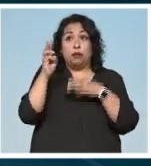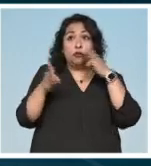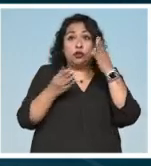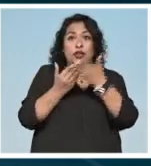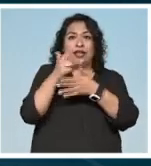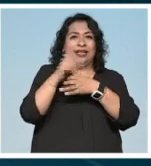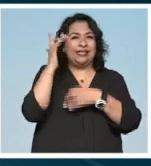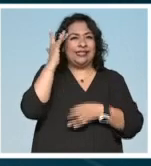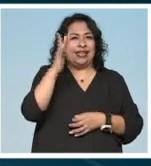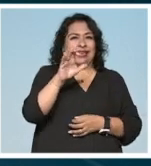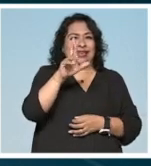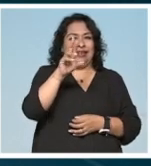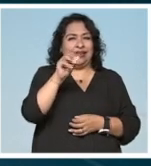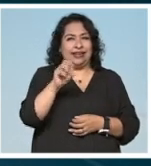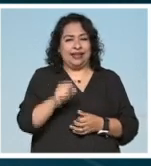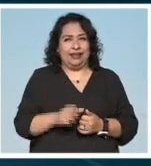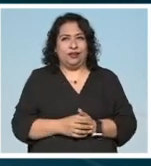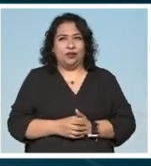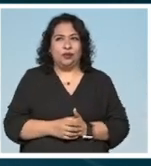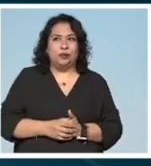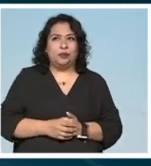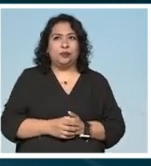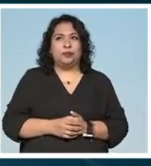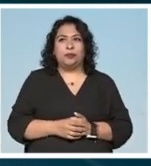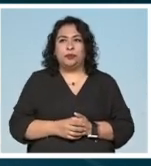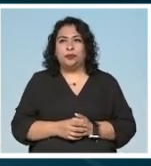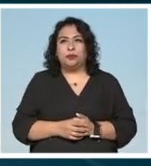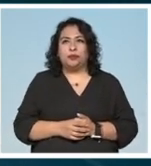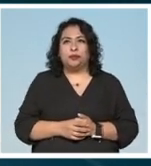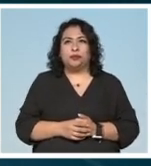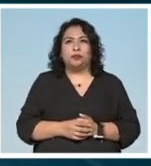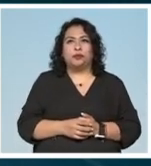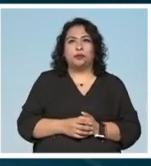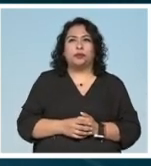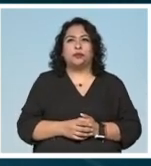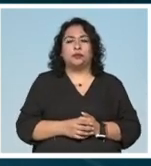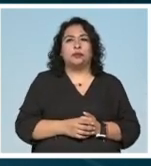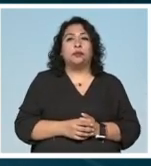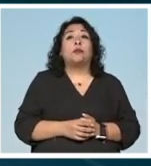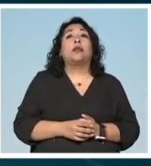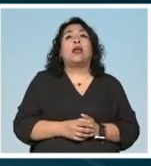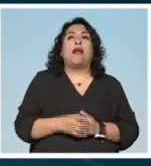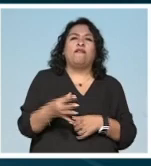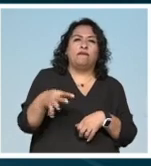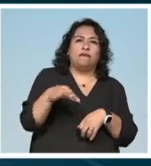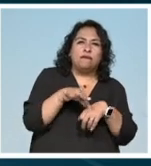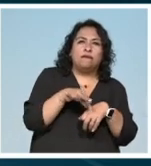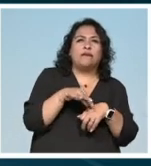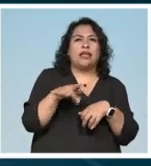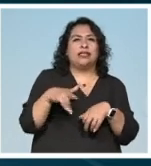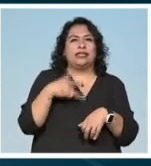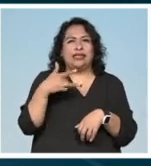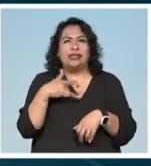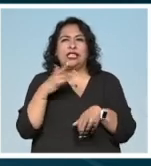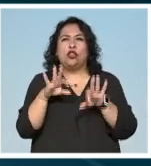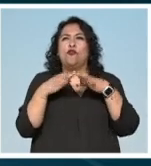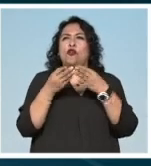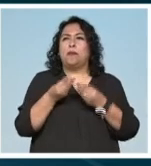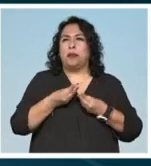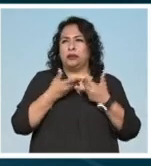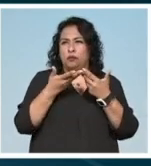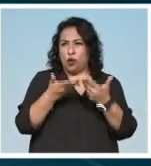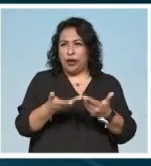Nacional de San Carlos. Entre presencia y sentido, las formas de la